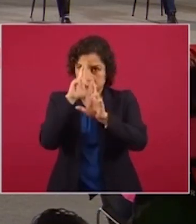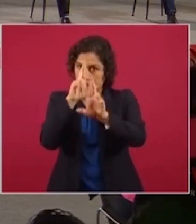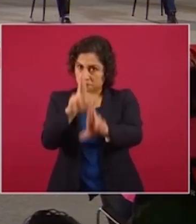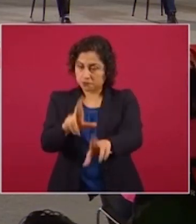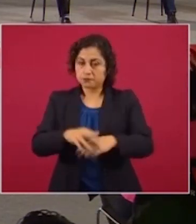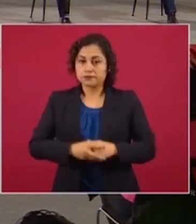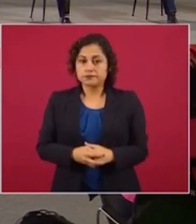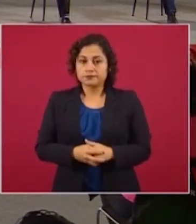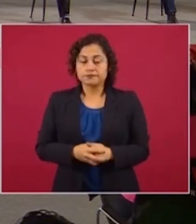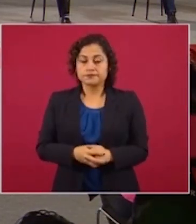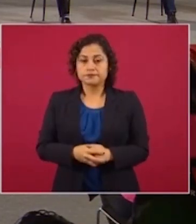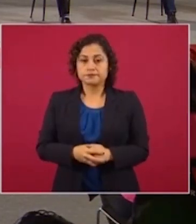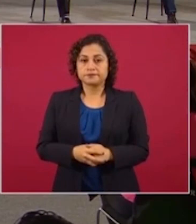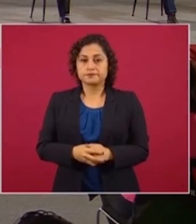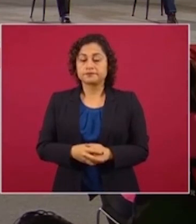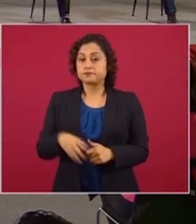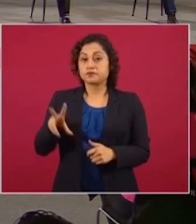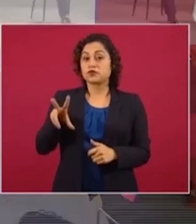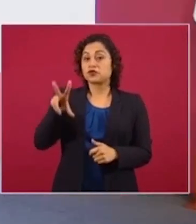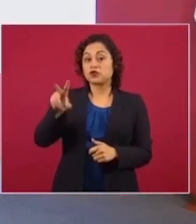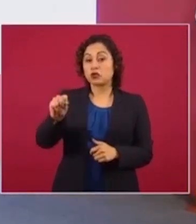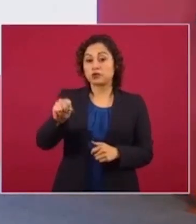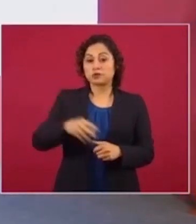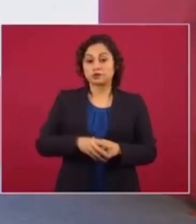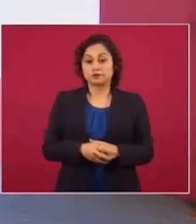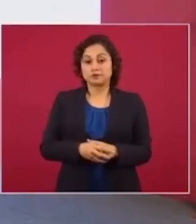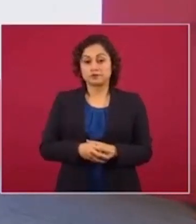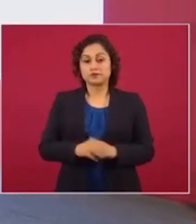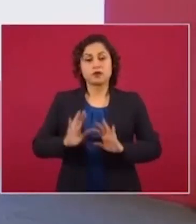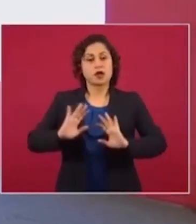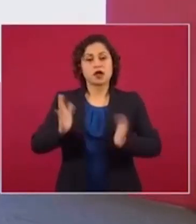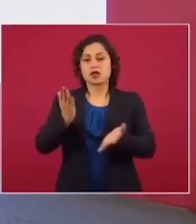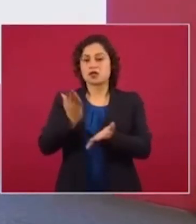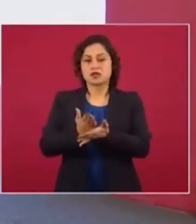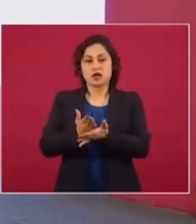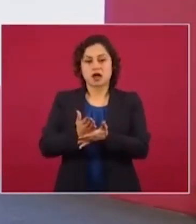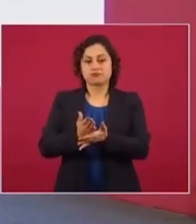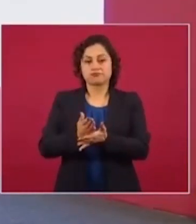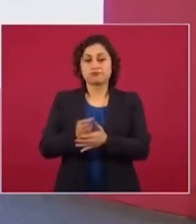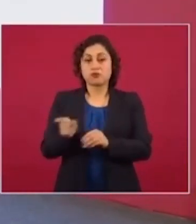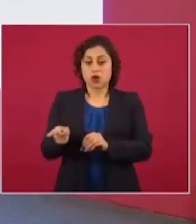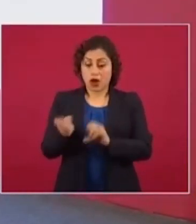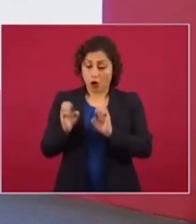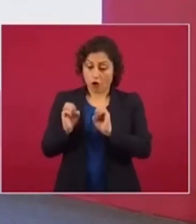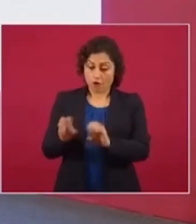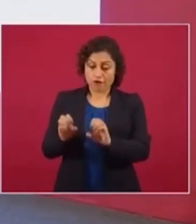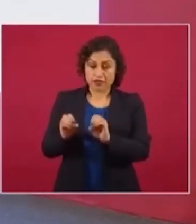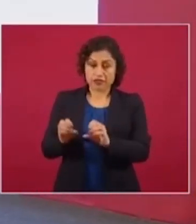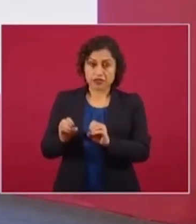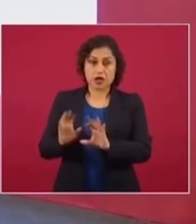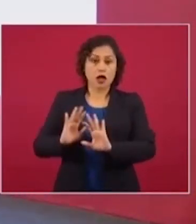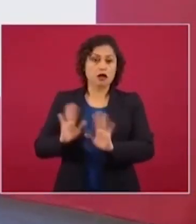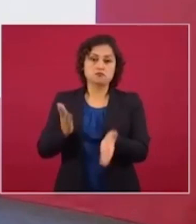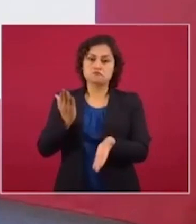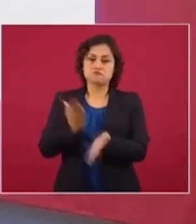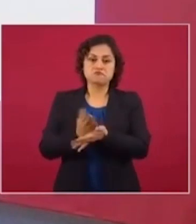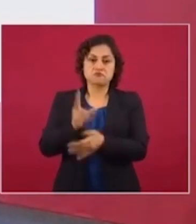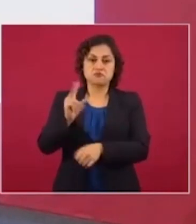No, ya no vamos a tener esa oficina porque él me va a seguir